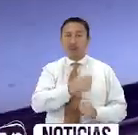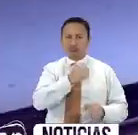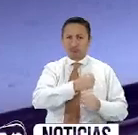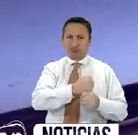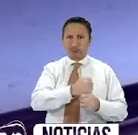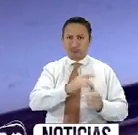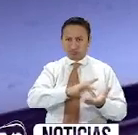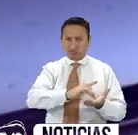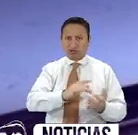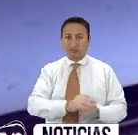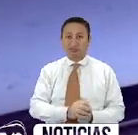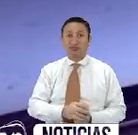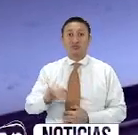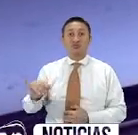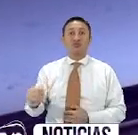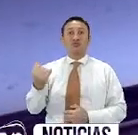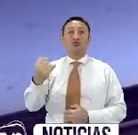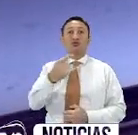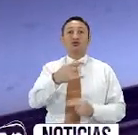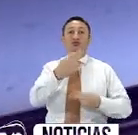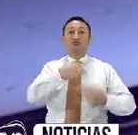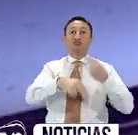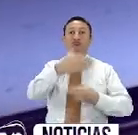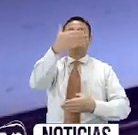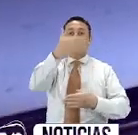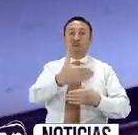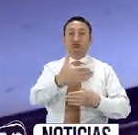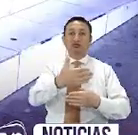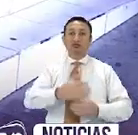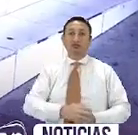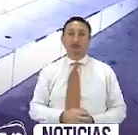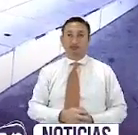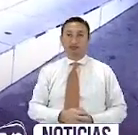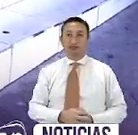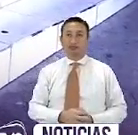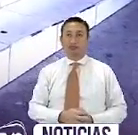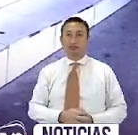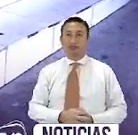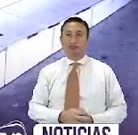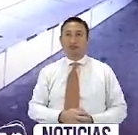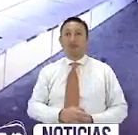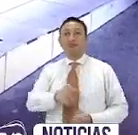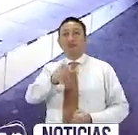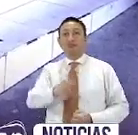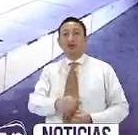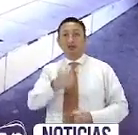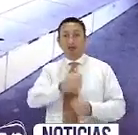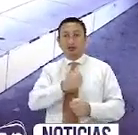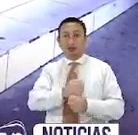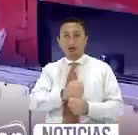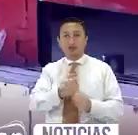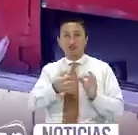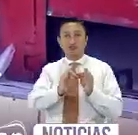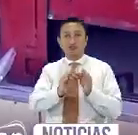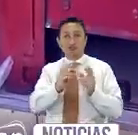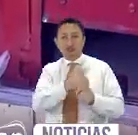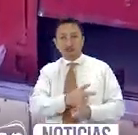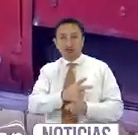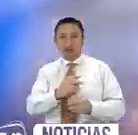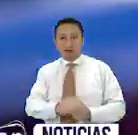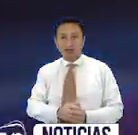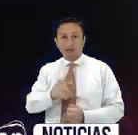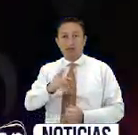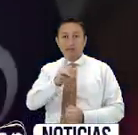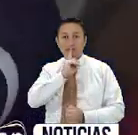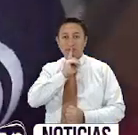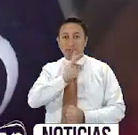económica. Este jueves el establecimiento comercial estaba cerrado. Unos cuantos trabajadores hacían mantenimiento. Nadie quiso